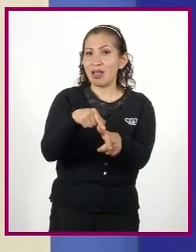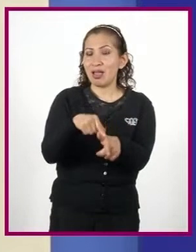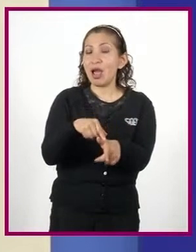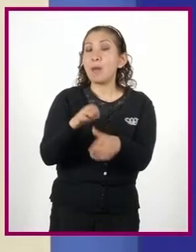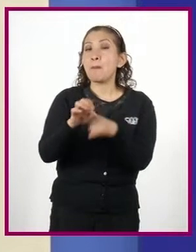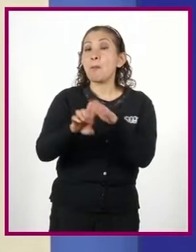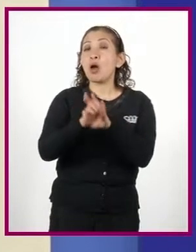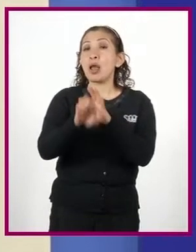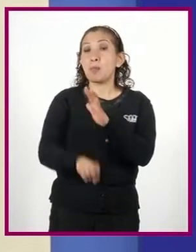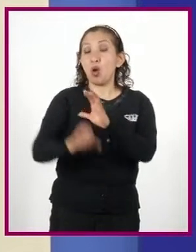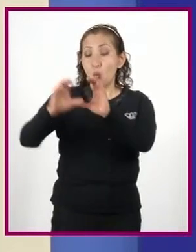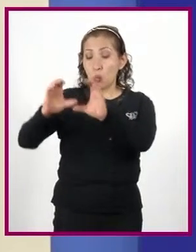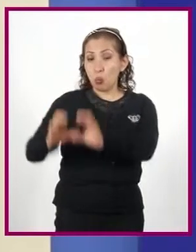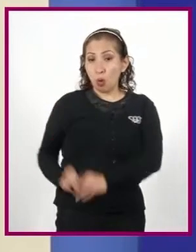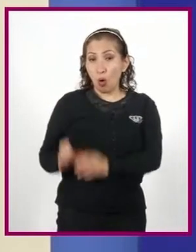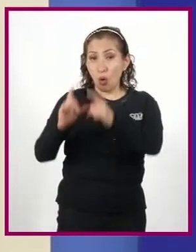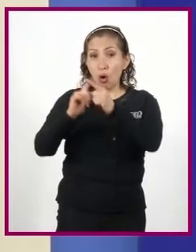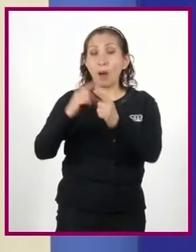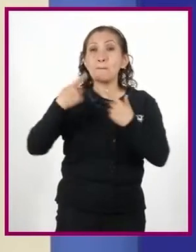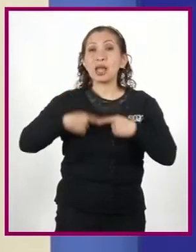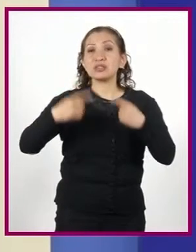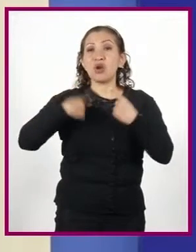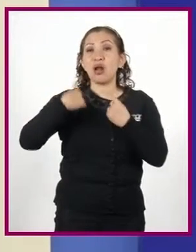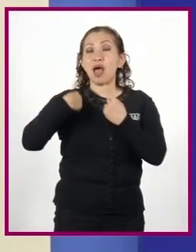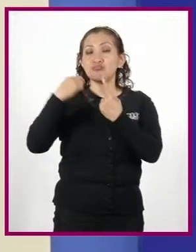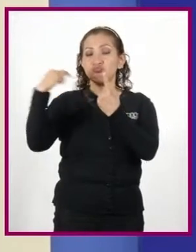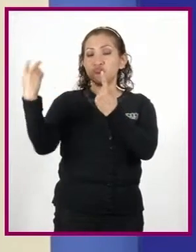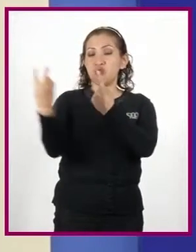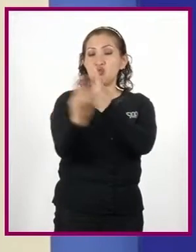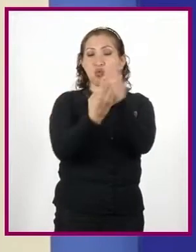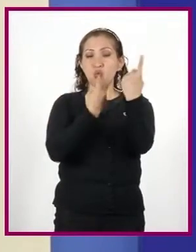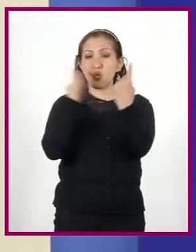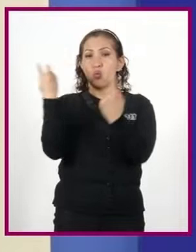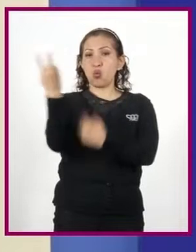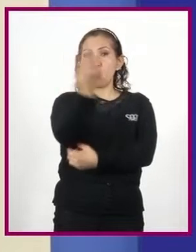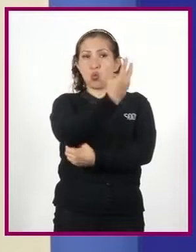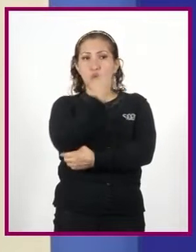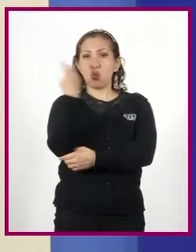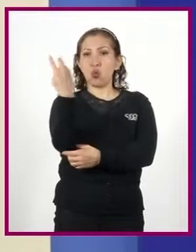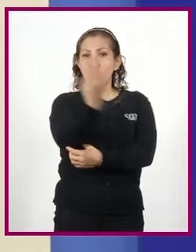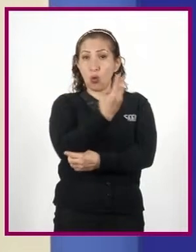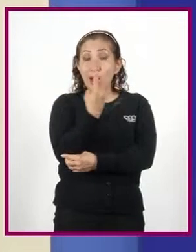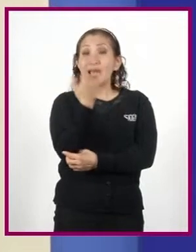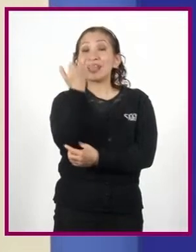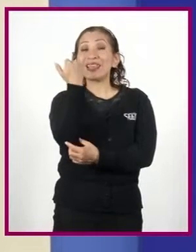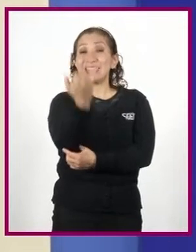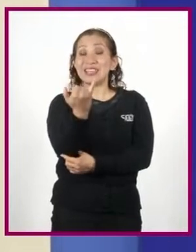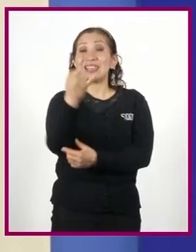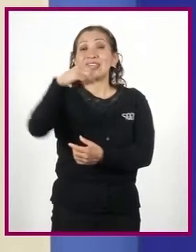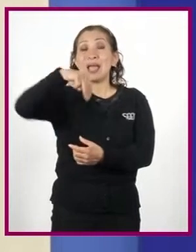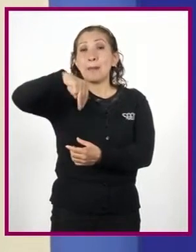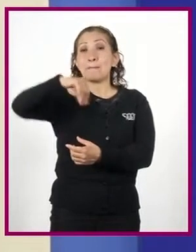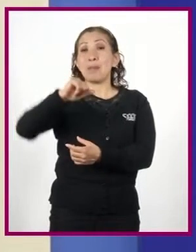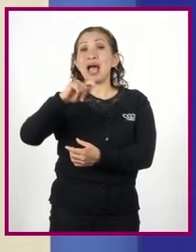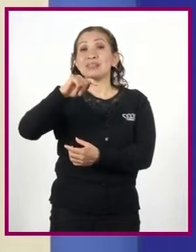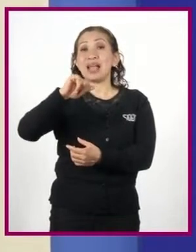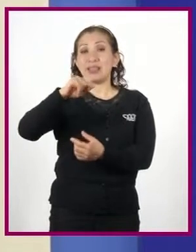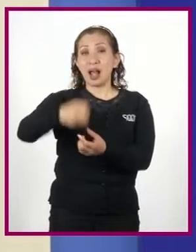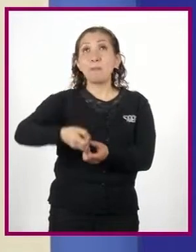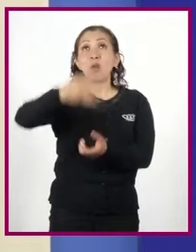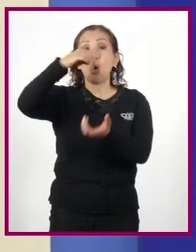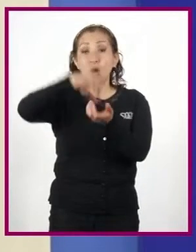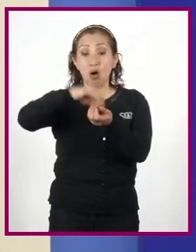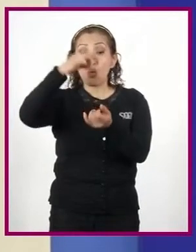el juego de pelota, los voladores de Papantla y la matatena, aunque este último tiende a